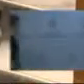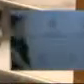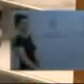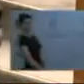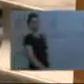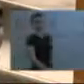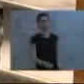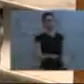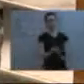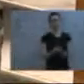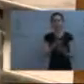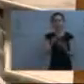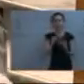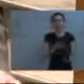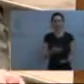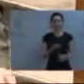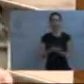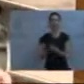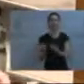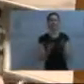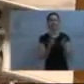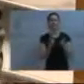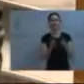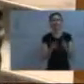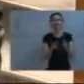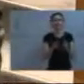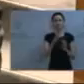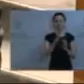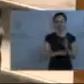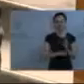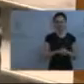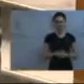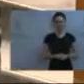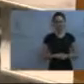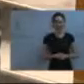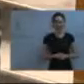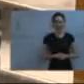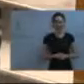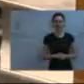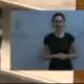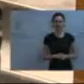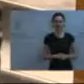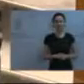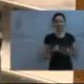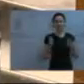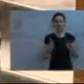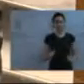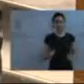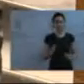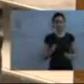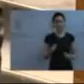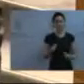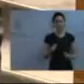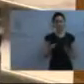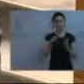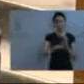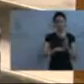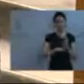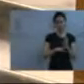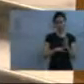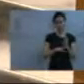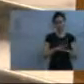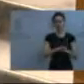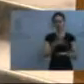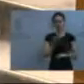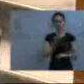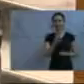sistemas vigentes a los nuevos requerimientos y a las nuevas normativas. Junto con estas obligaciones normativas, evidentemente la